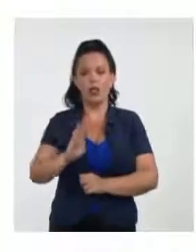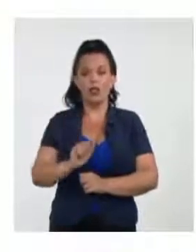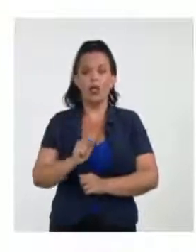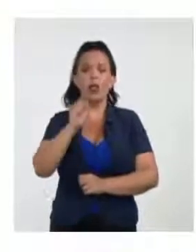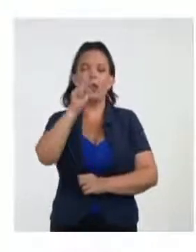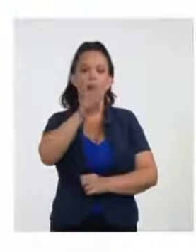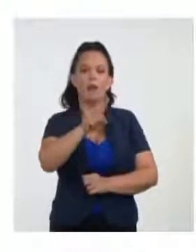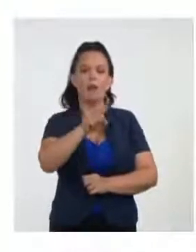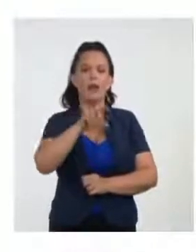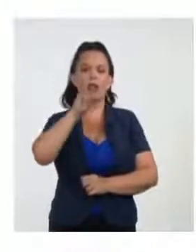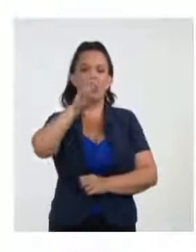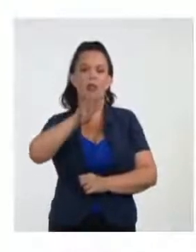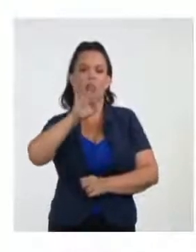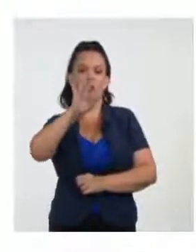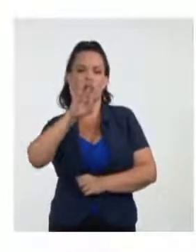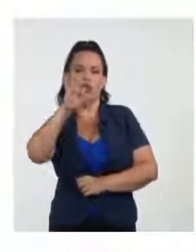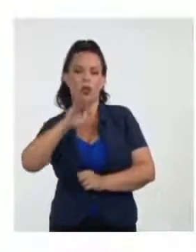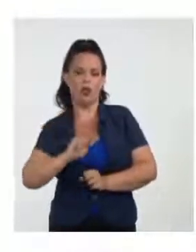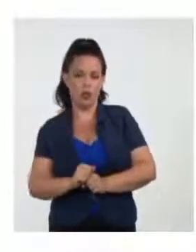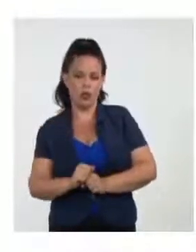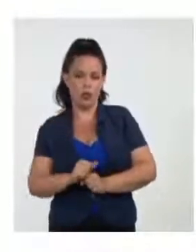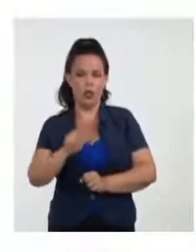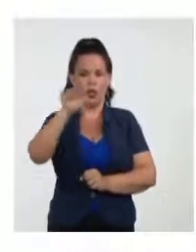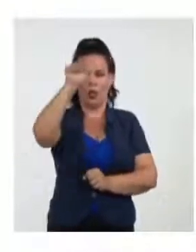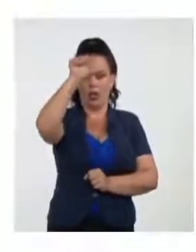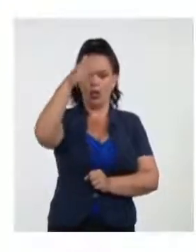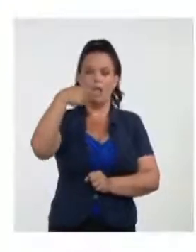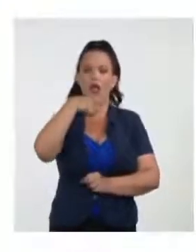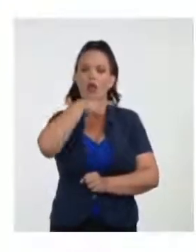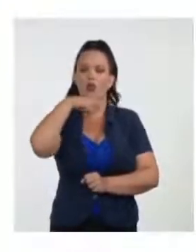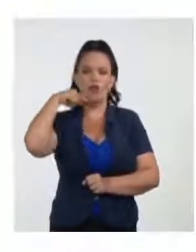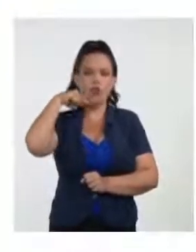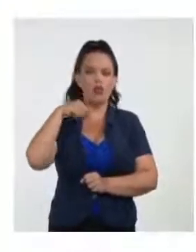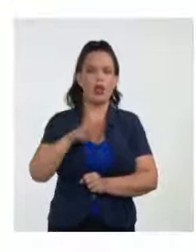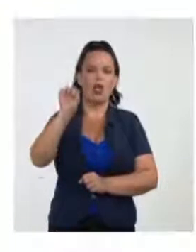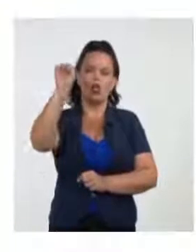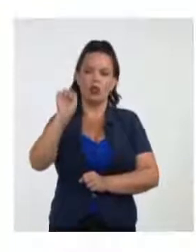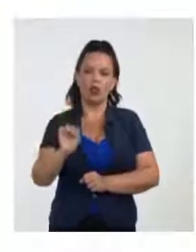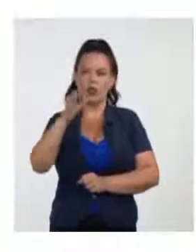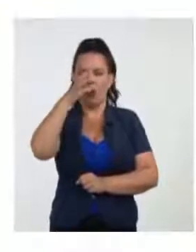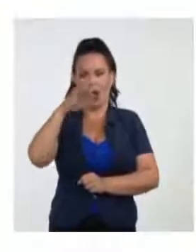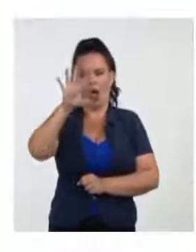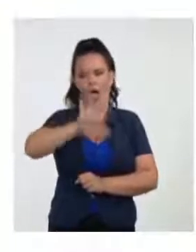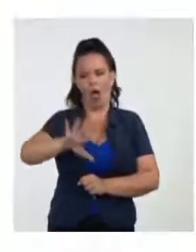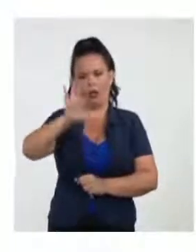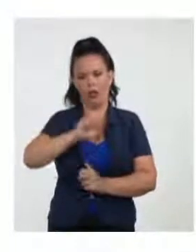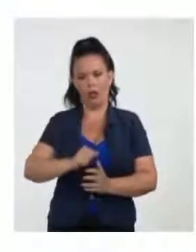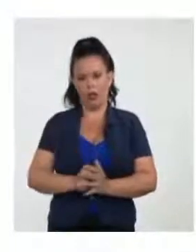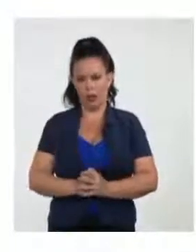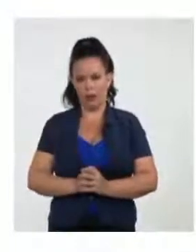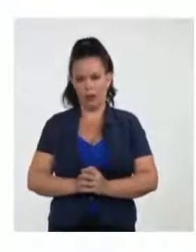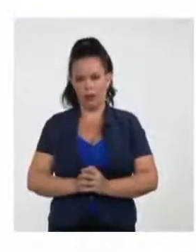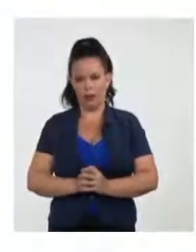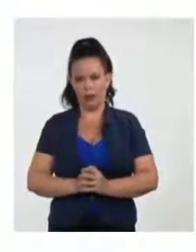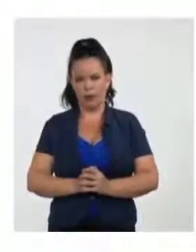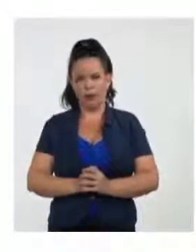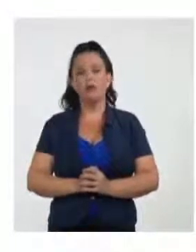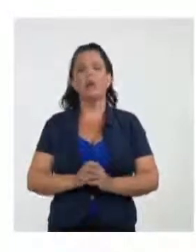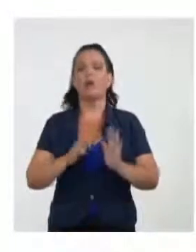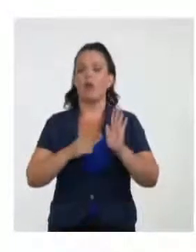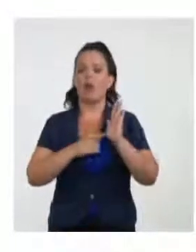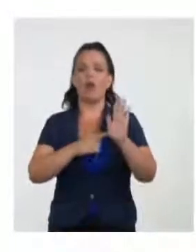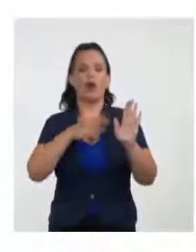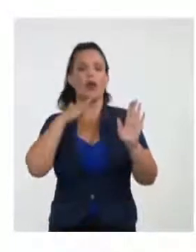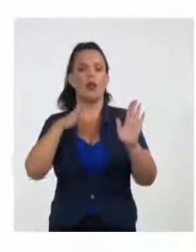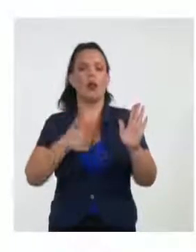1.388, India, Rusia y Sudáfrica, que realmente traduce lo complejo que se ha hecho el control